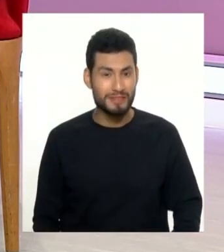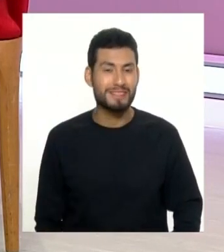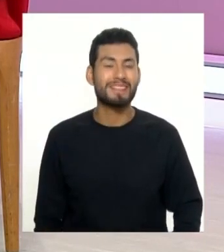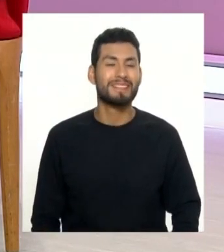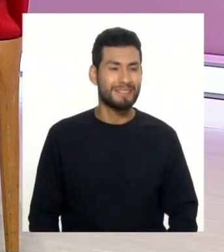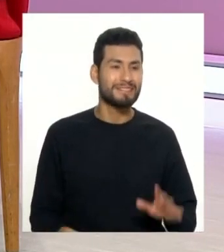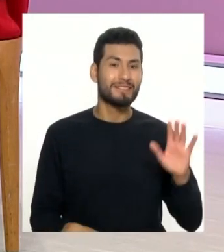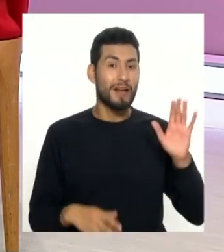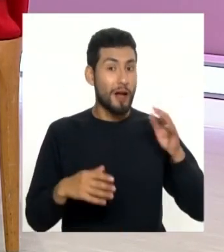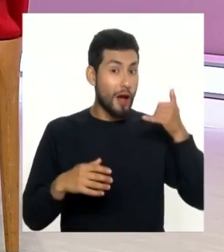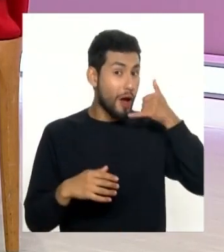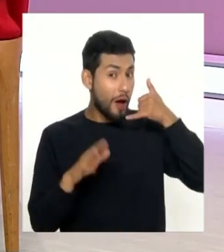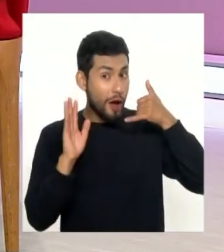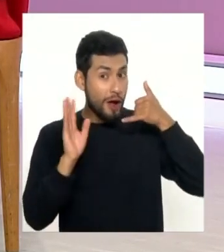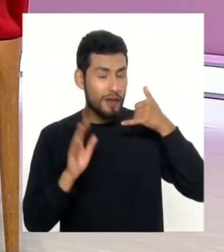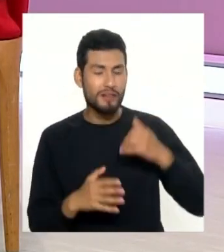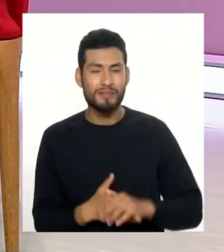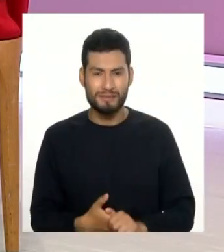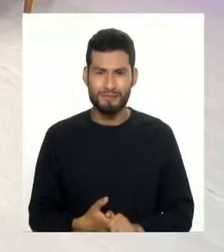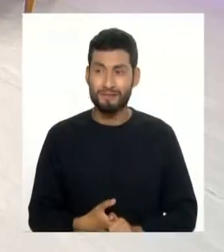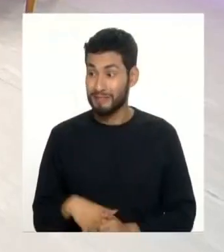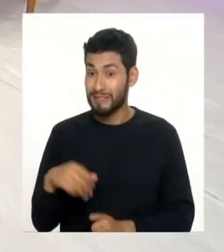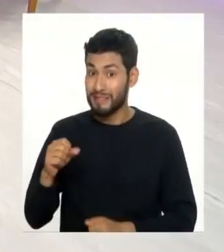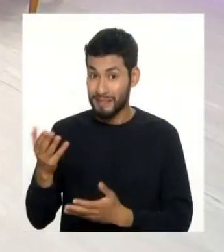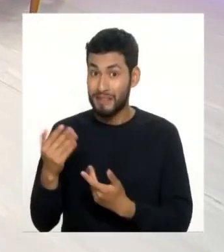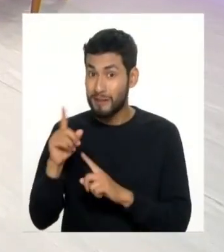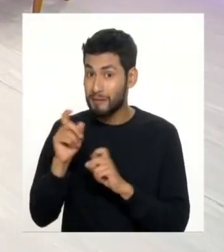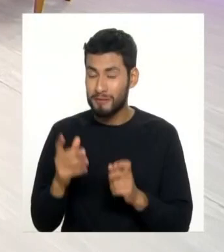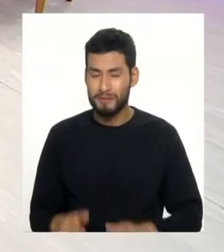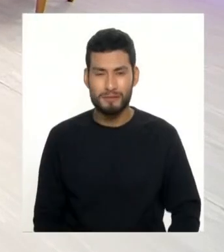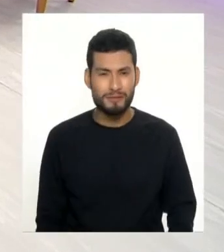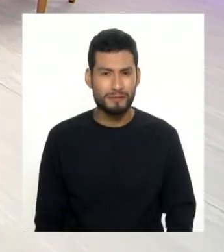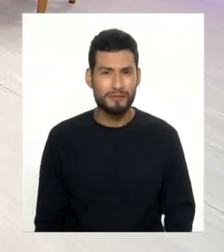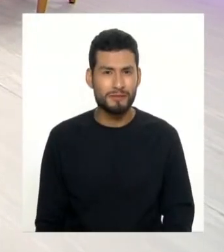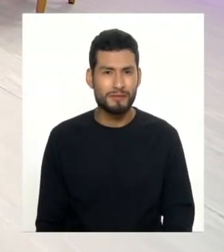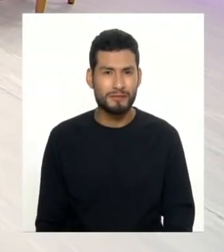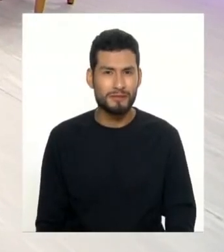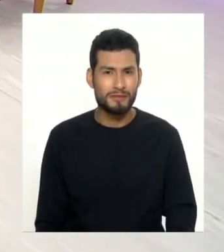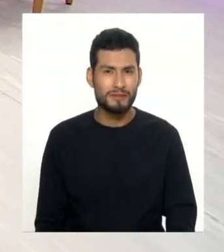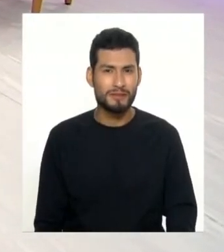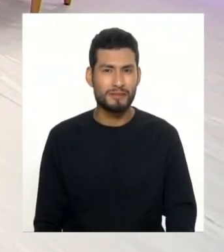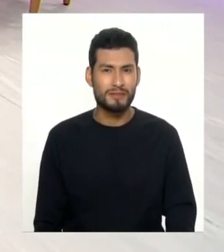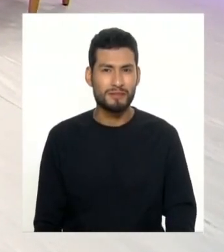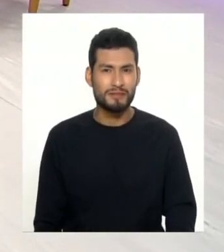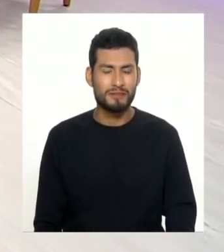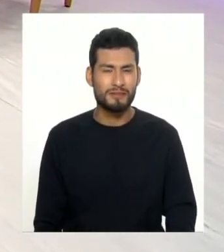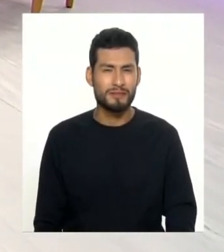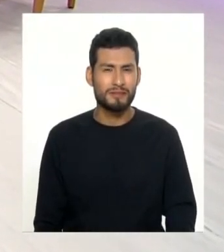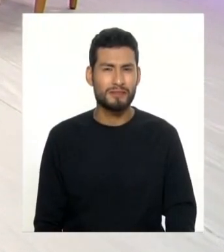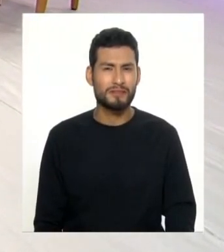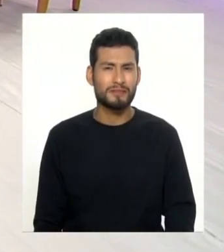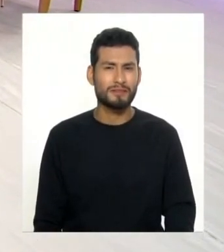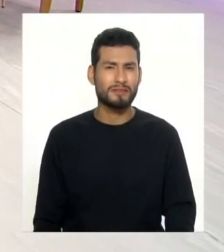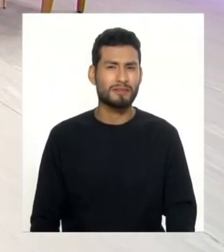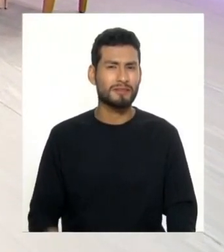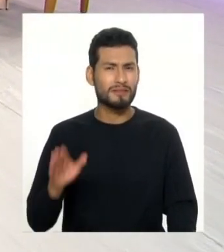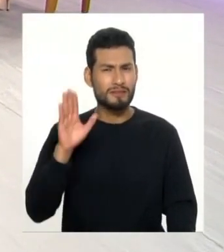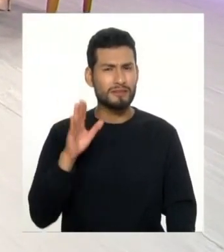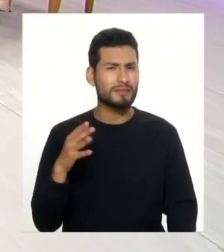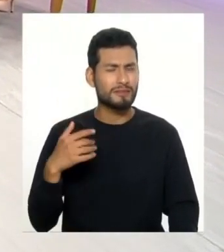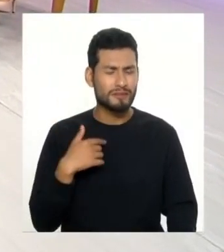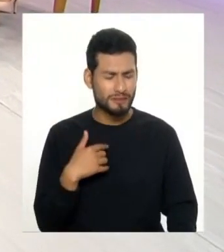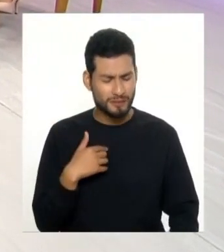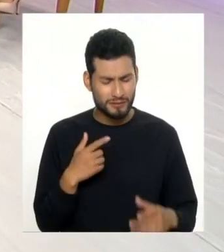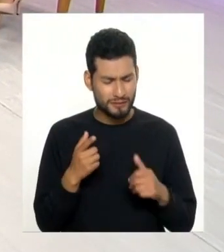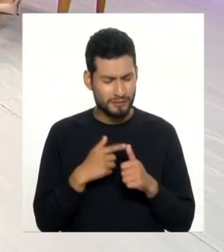te escuchamos. ¿Cuál es tu consulta? Oye, a los dos señores doctores. El tema fue el siguiente. Yo tuve primero